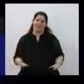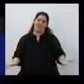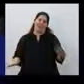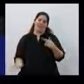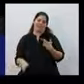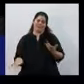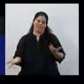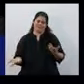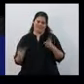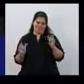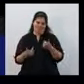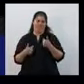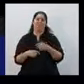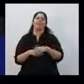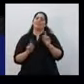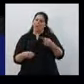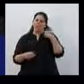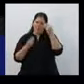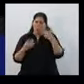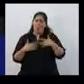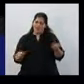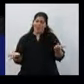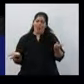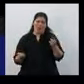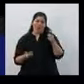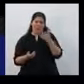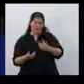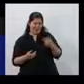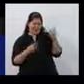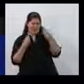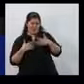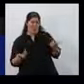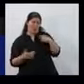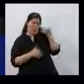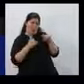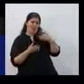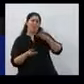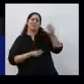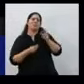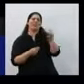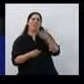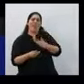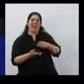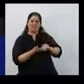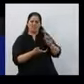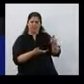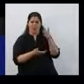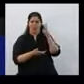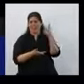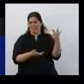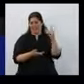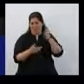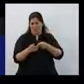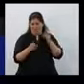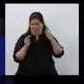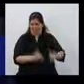definitivamente también le preocupa la salud presidente si le preocupa la salud de cuento que el presupuesto en su gestión cayó un 23 por